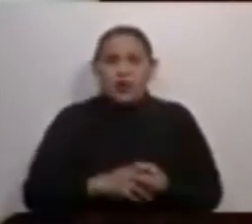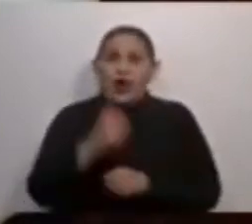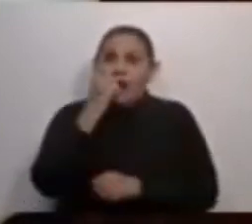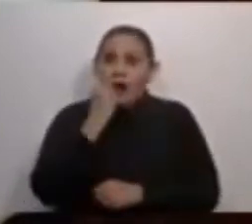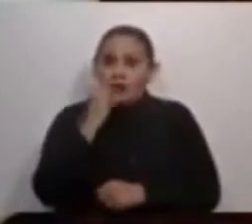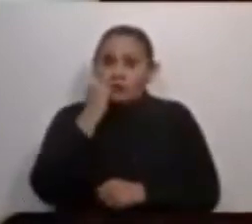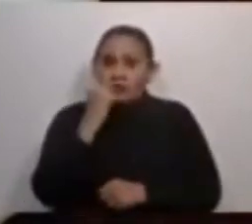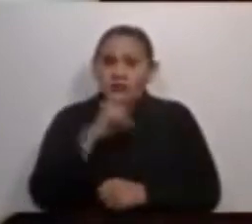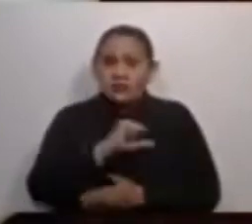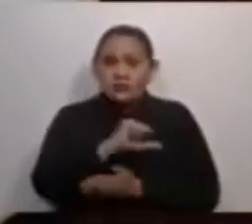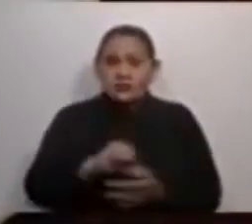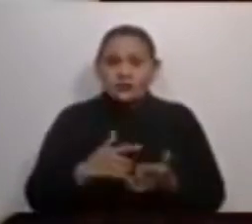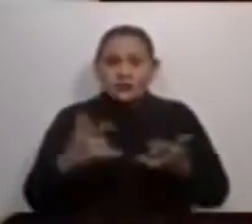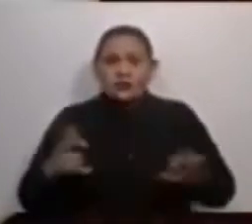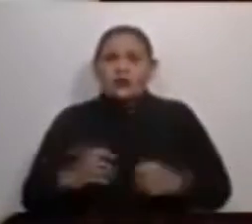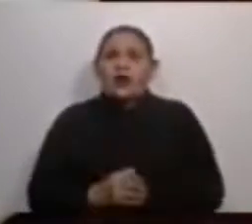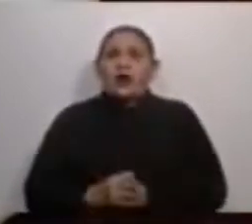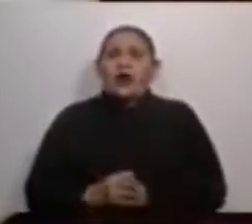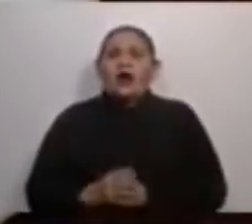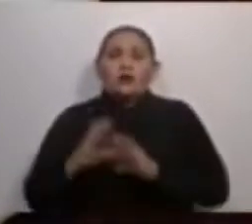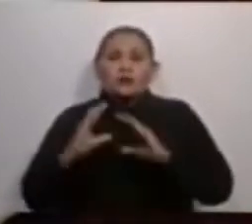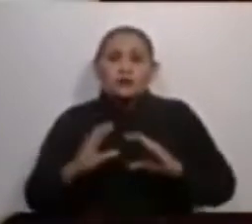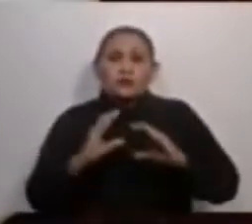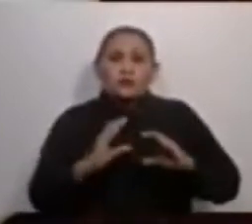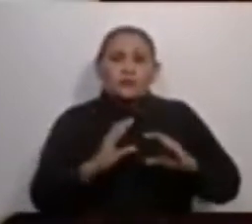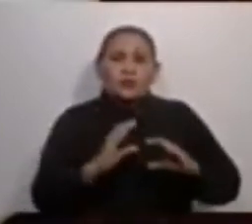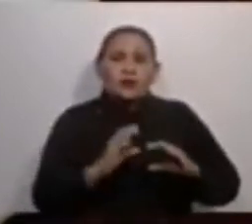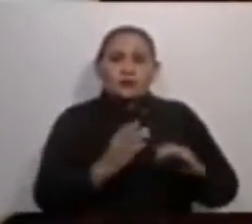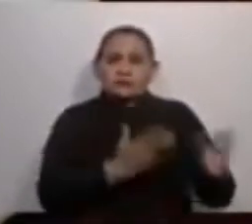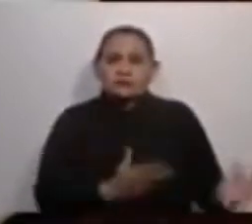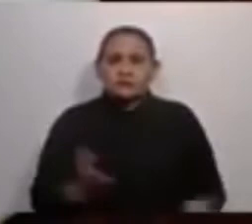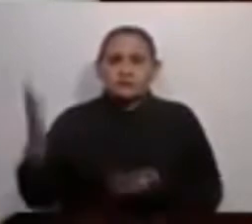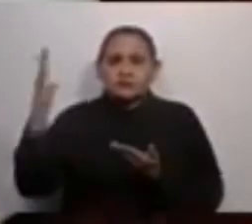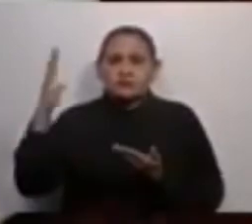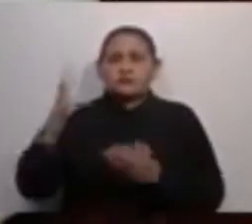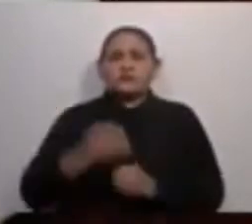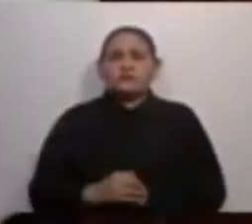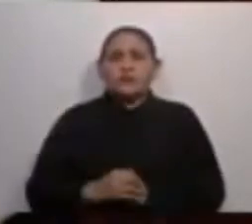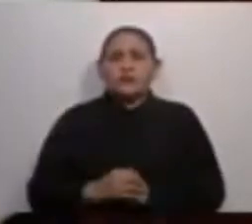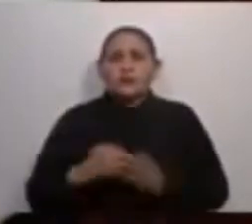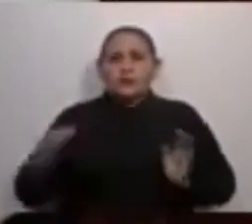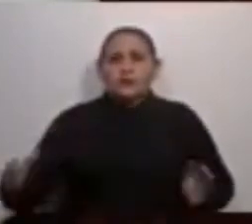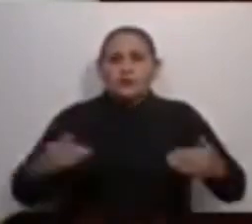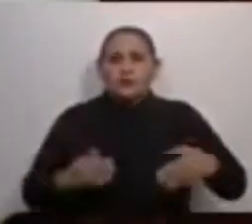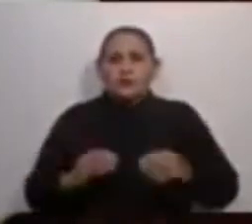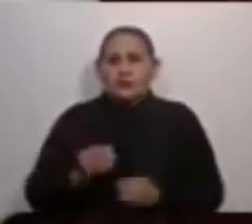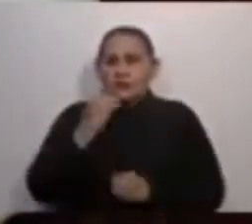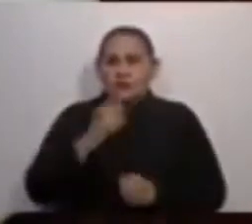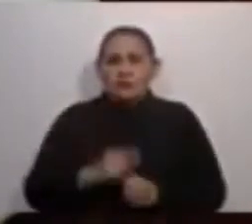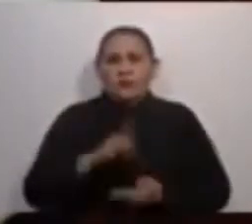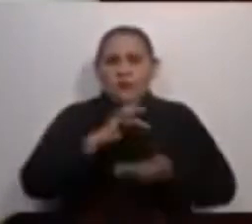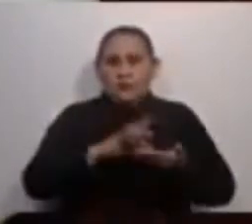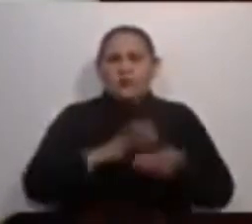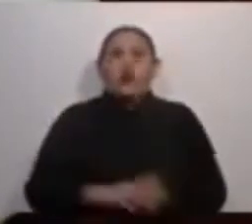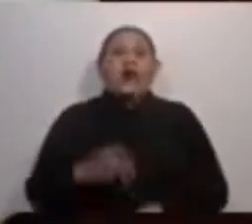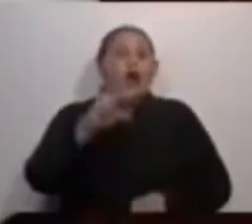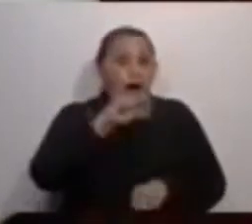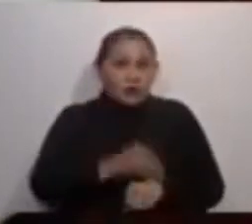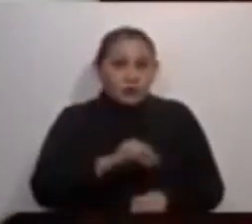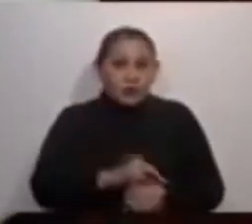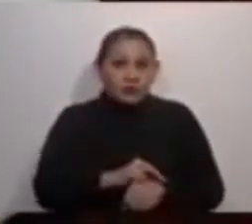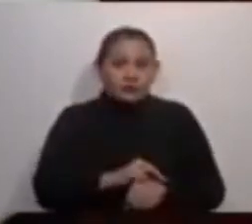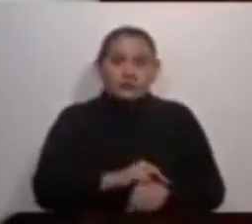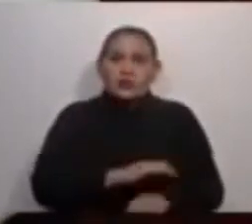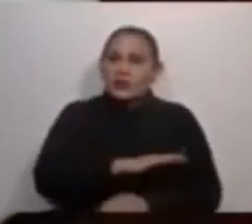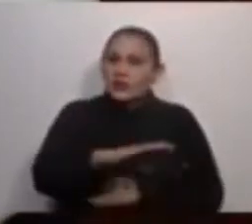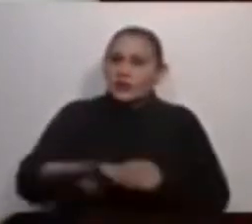centro histórico, a los brigadistas que han llevado apoyos alimentarios a quienes más lo necesitan, a nuestros médicos, por supuesto, y a todo